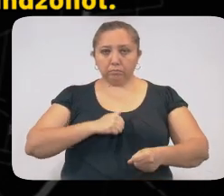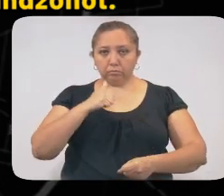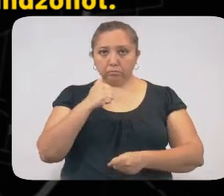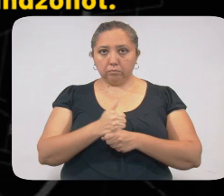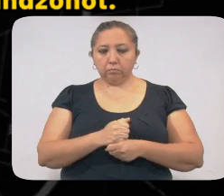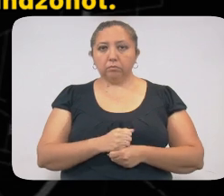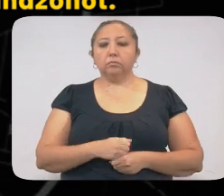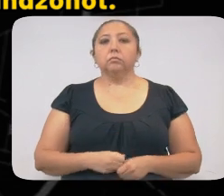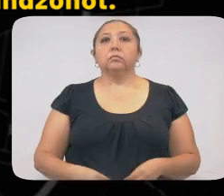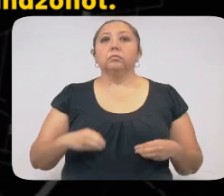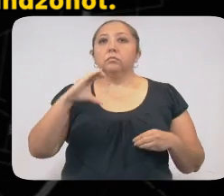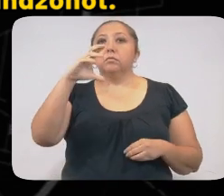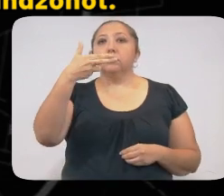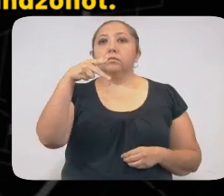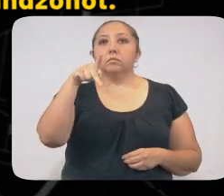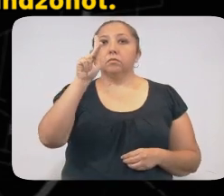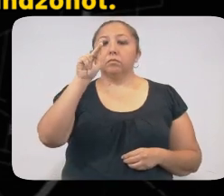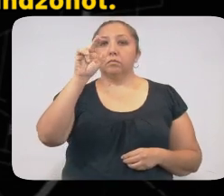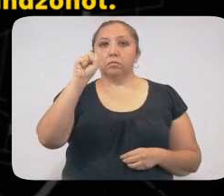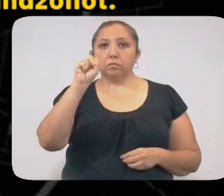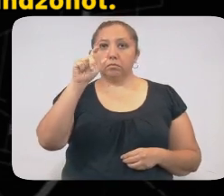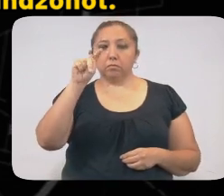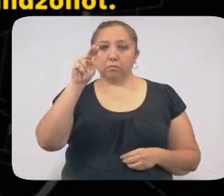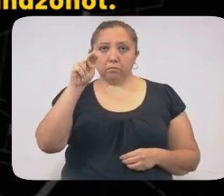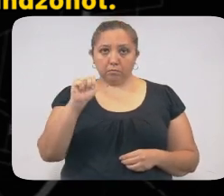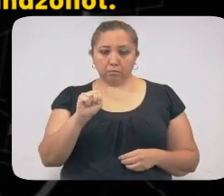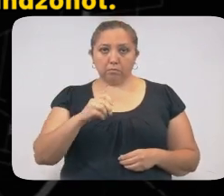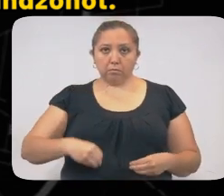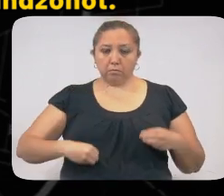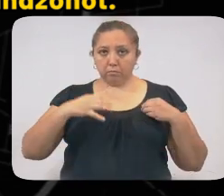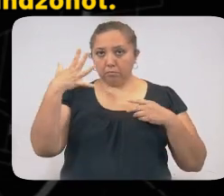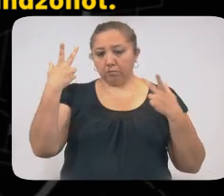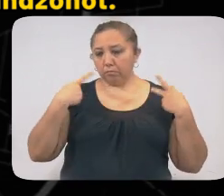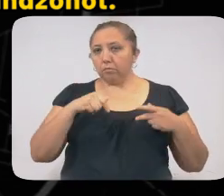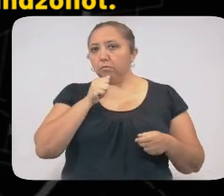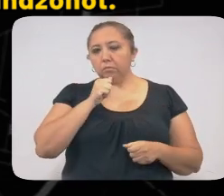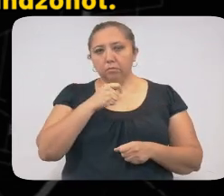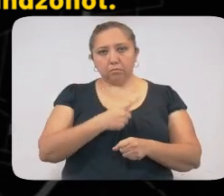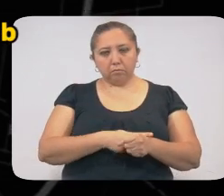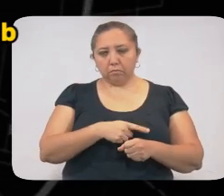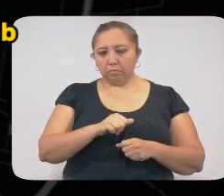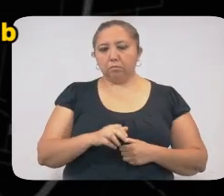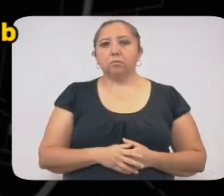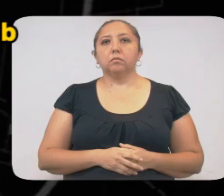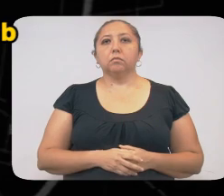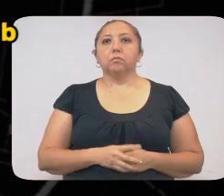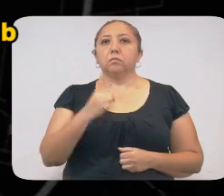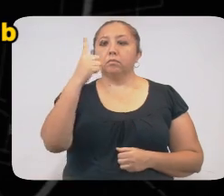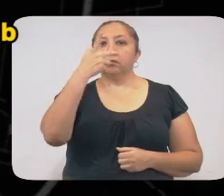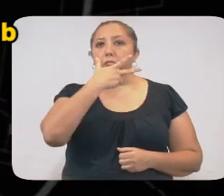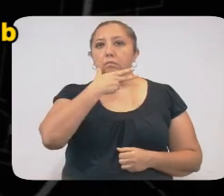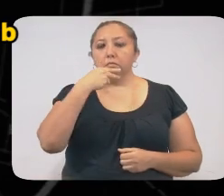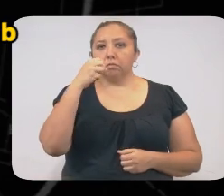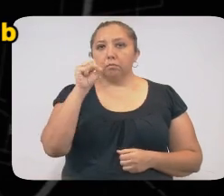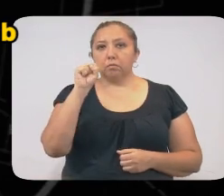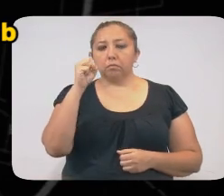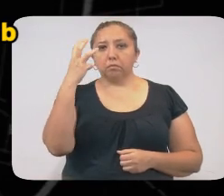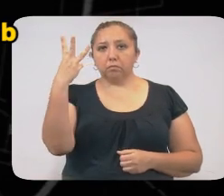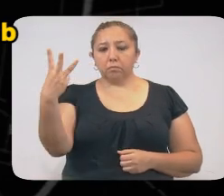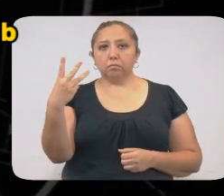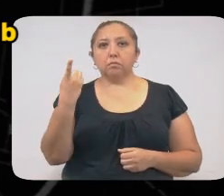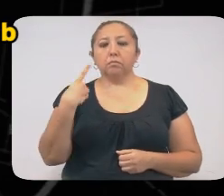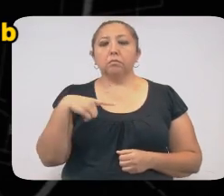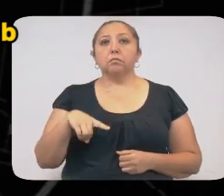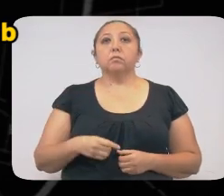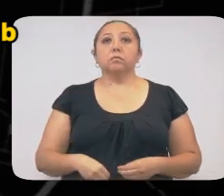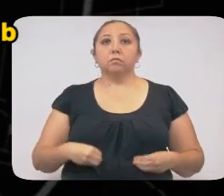originario y residente de Chiquinzonot. Vivía con 5 personas que no presentan síntomas. Un hombre de 63 años,